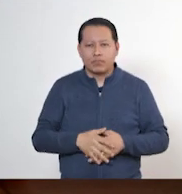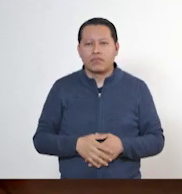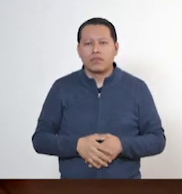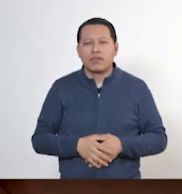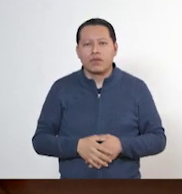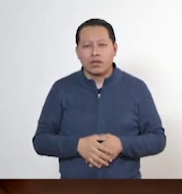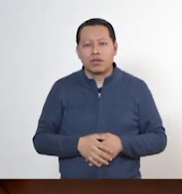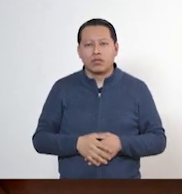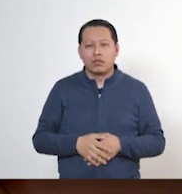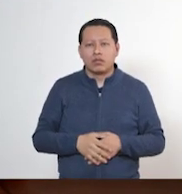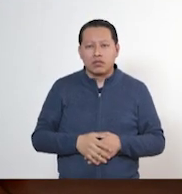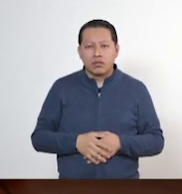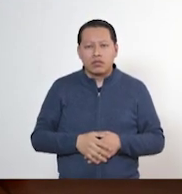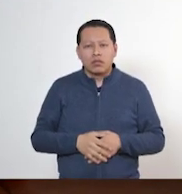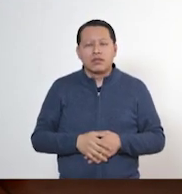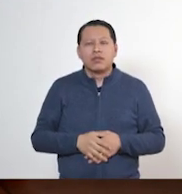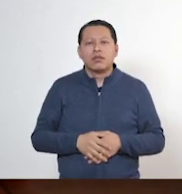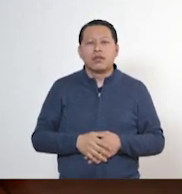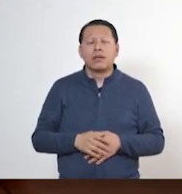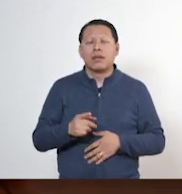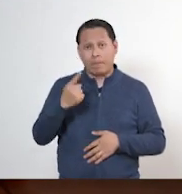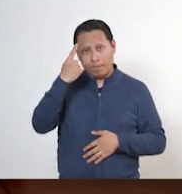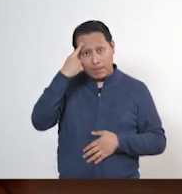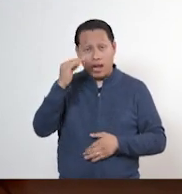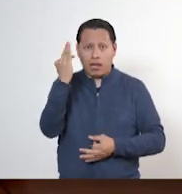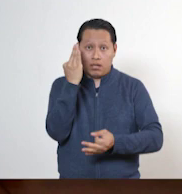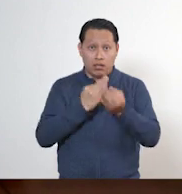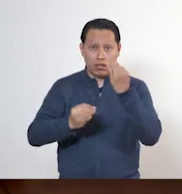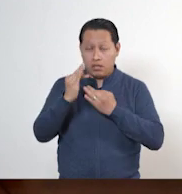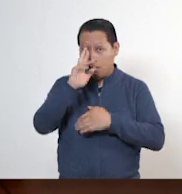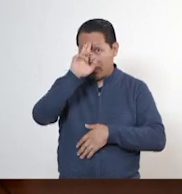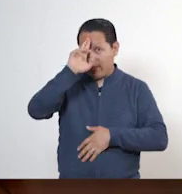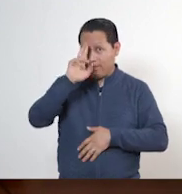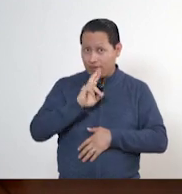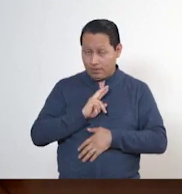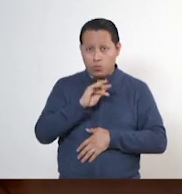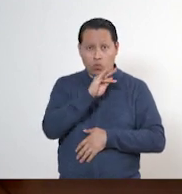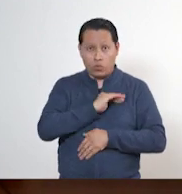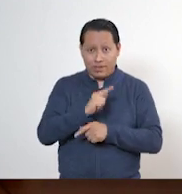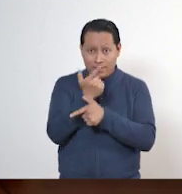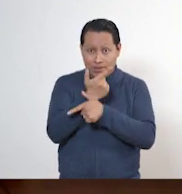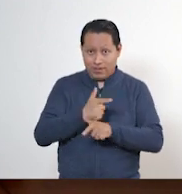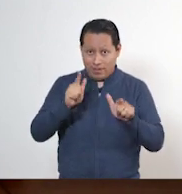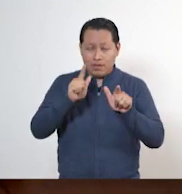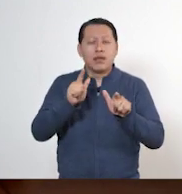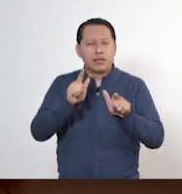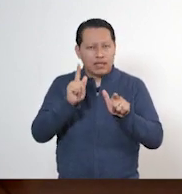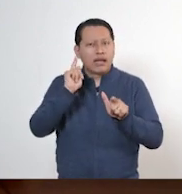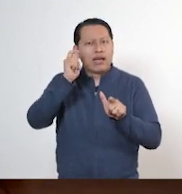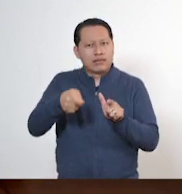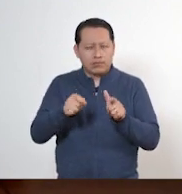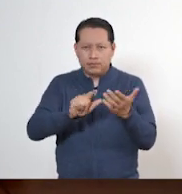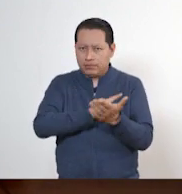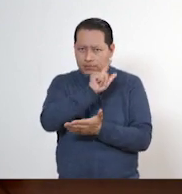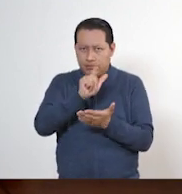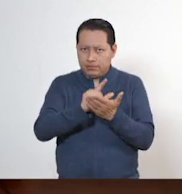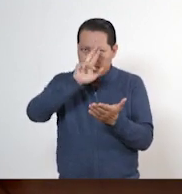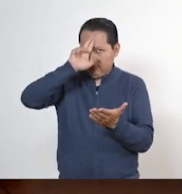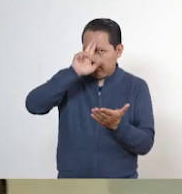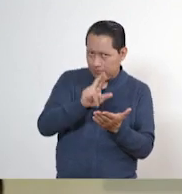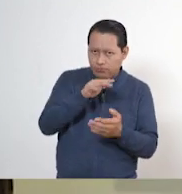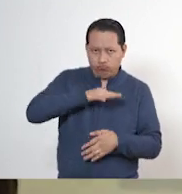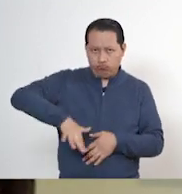Para que todos tengamos el mismo trato, respeto y que podamos hacer lo que queramos, pero que cumpla la ley de donde